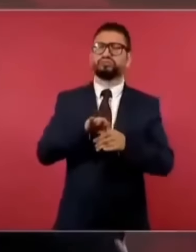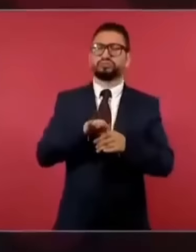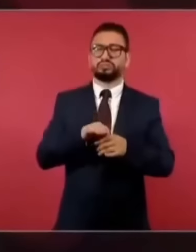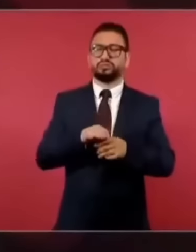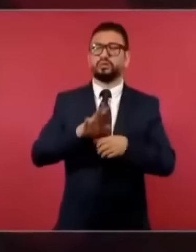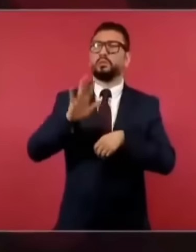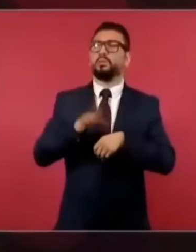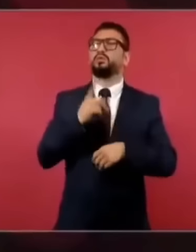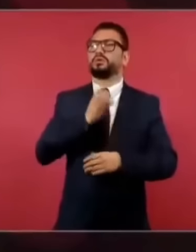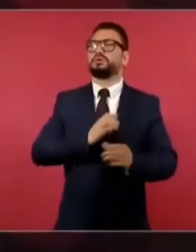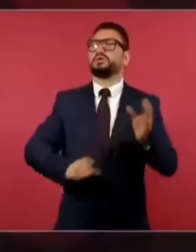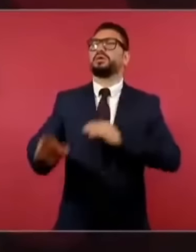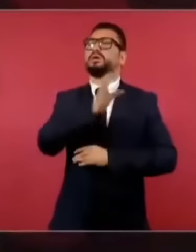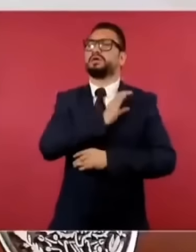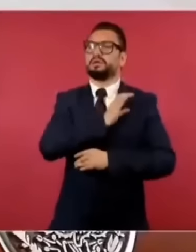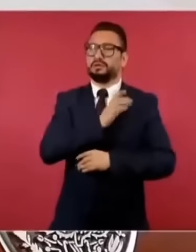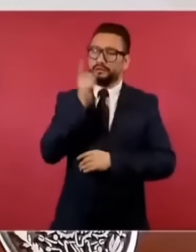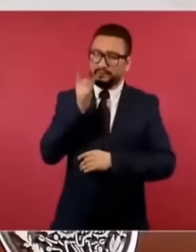por Claudio